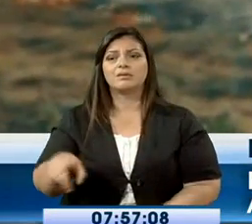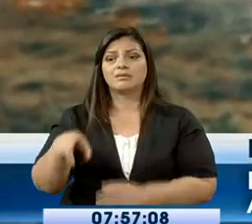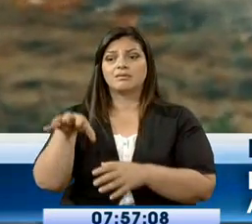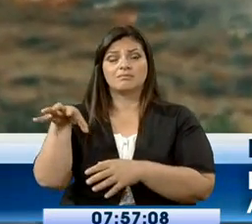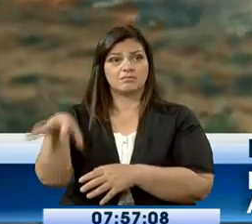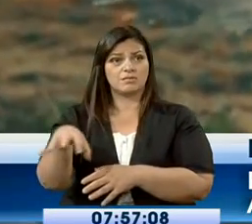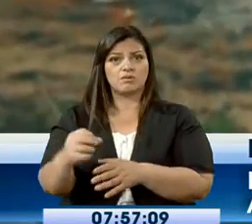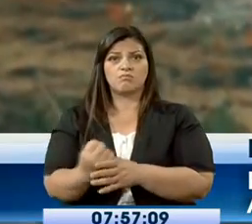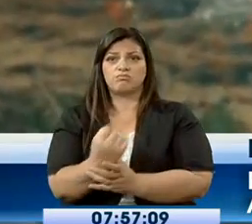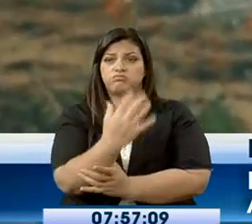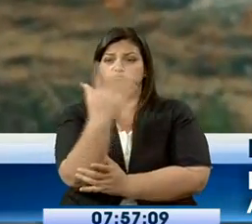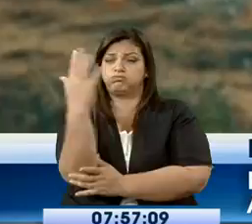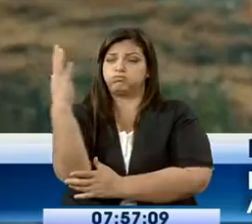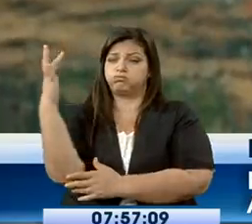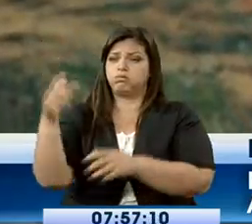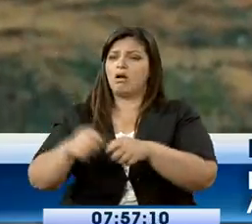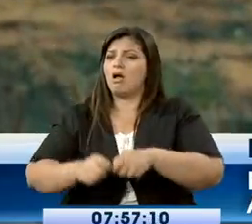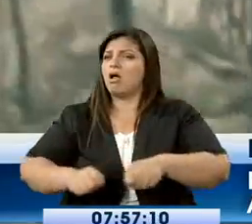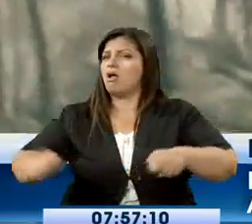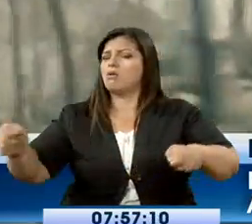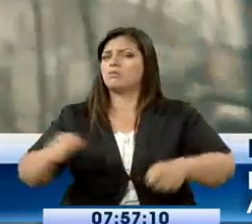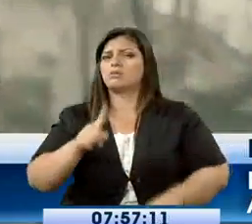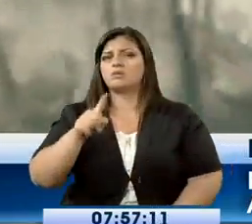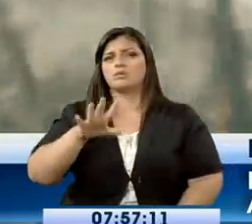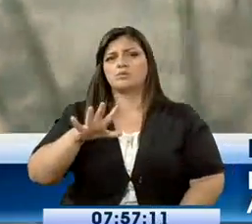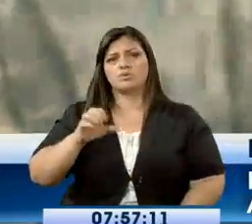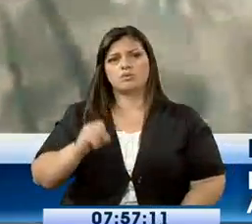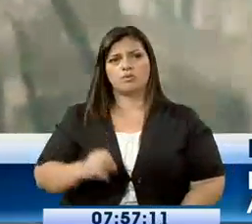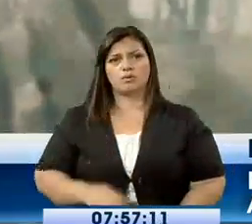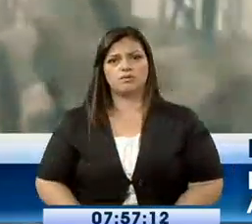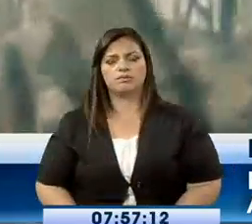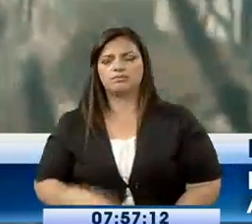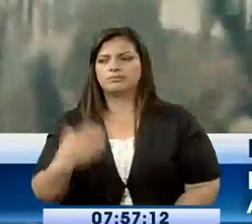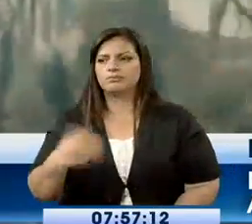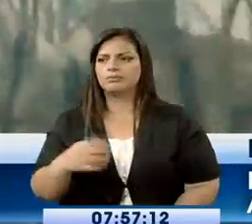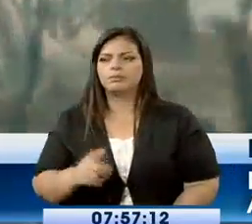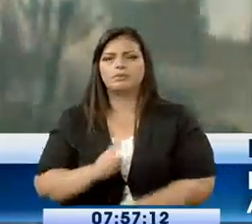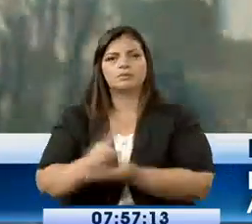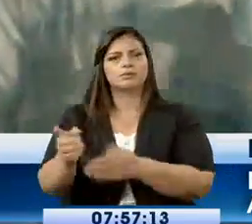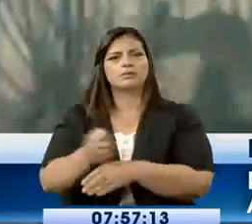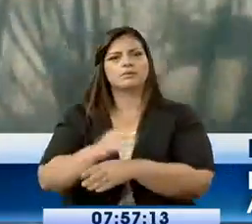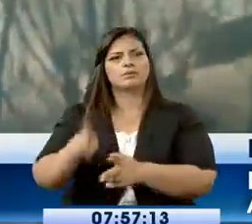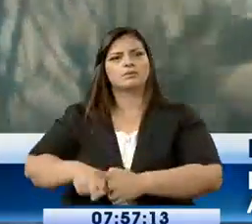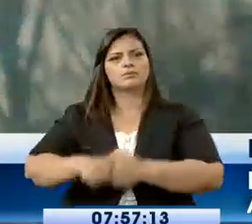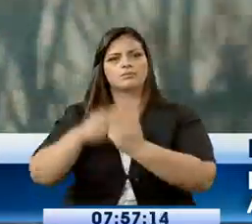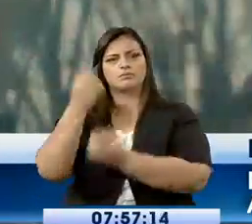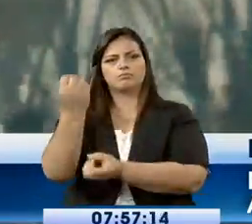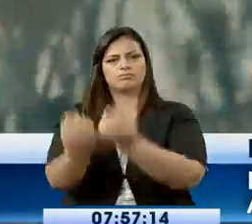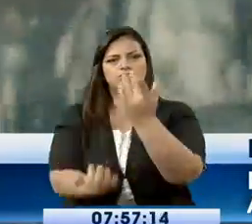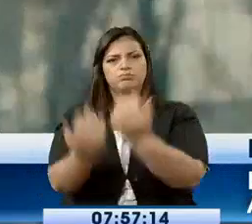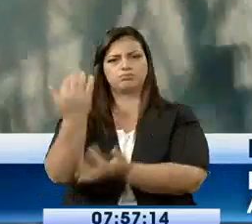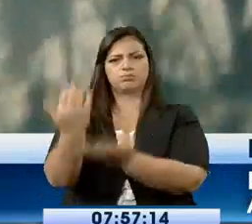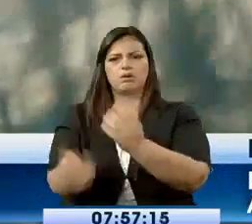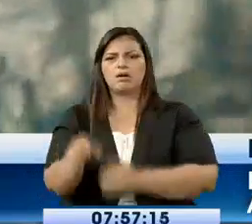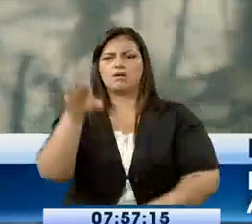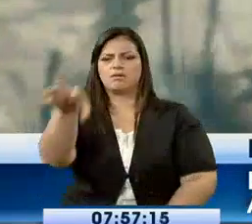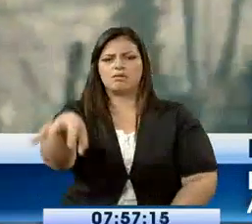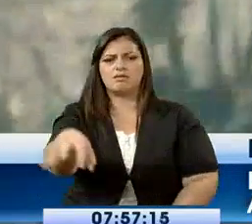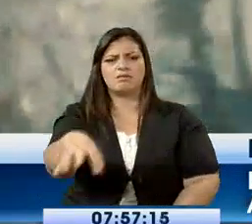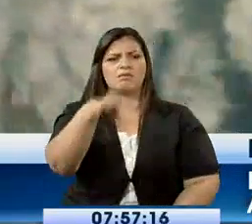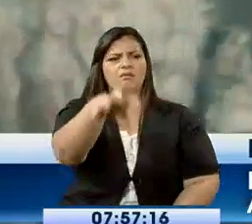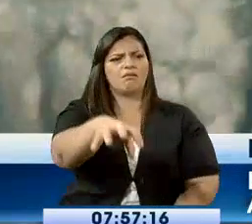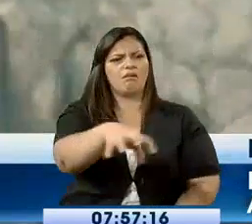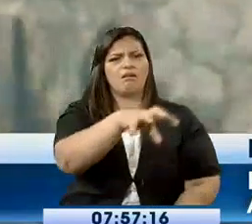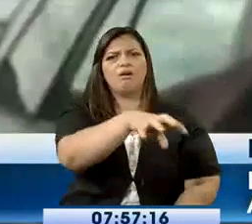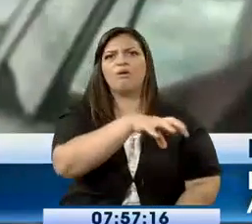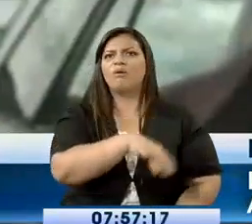sido consumidas por las llamas. Los incendios forestales se han dado desde la semana pasada en varias partes de la provincia de Loja. Cuerpos de